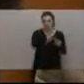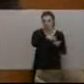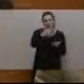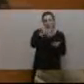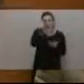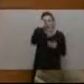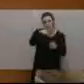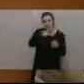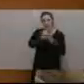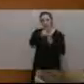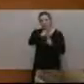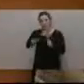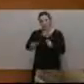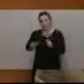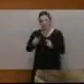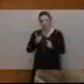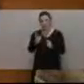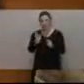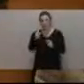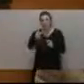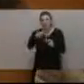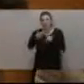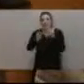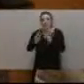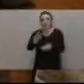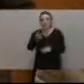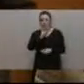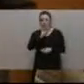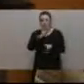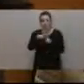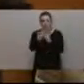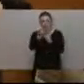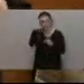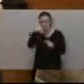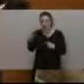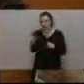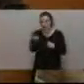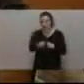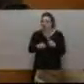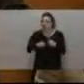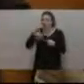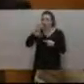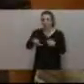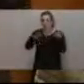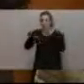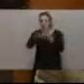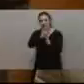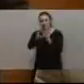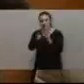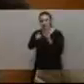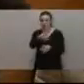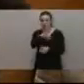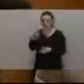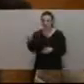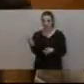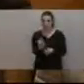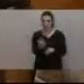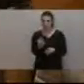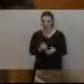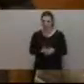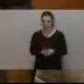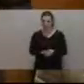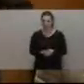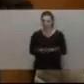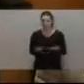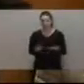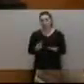que se encuentran los afectados y sus familias y, por consiguiente, ofrecerles una atención integral y efectiva.